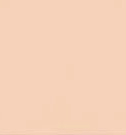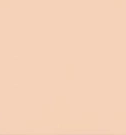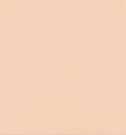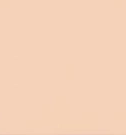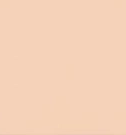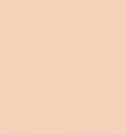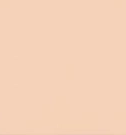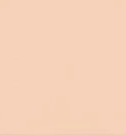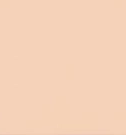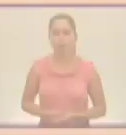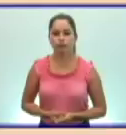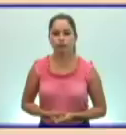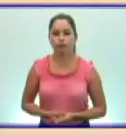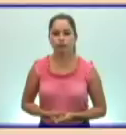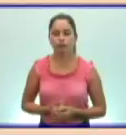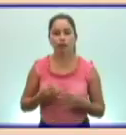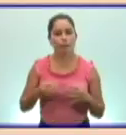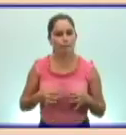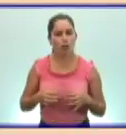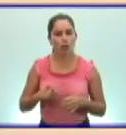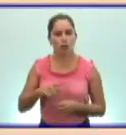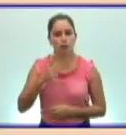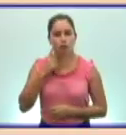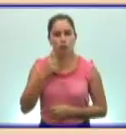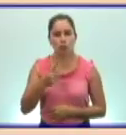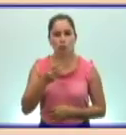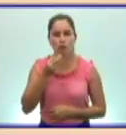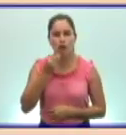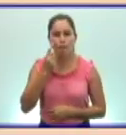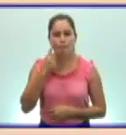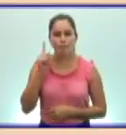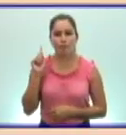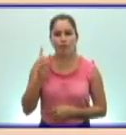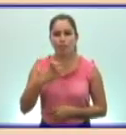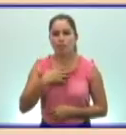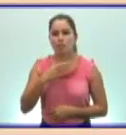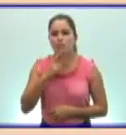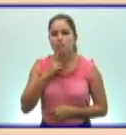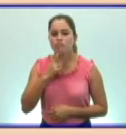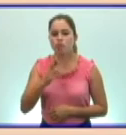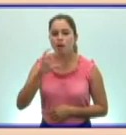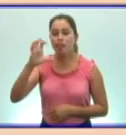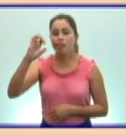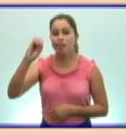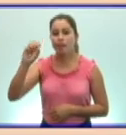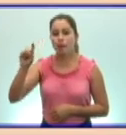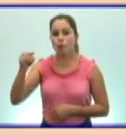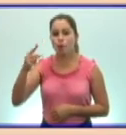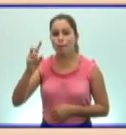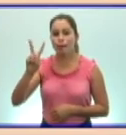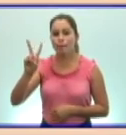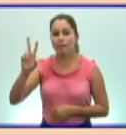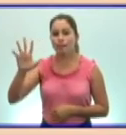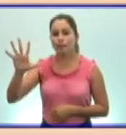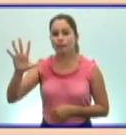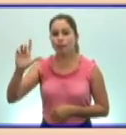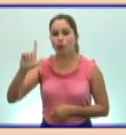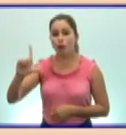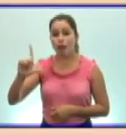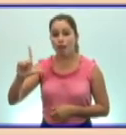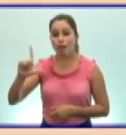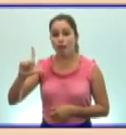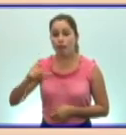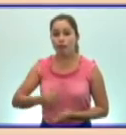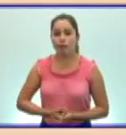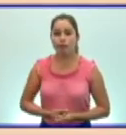Pues bien, como ustedes pueden observar aquí, nosotros tenemos un resultado que es 0,25 litros. Ajá.